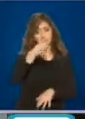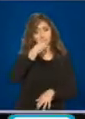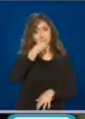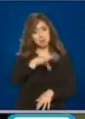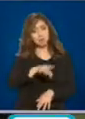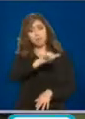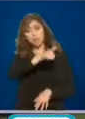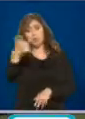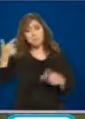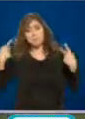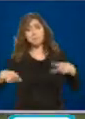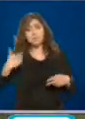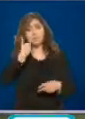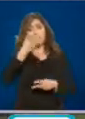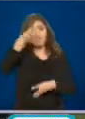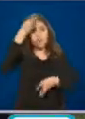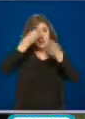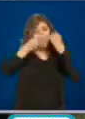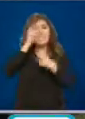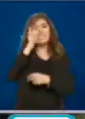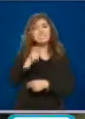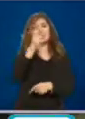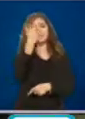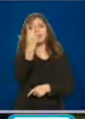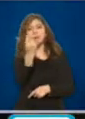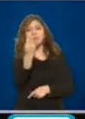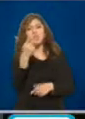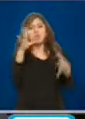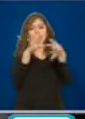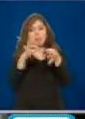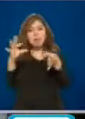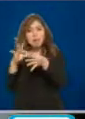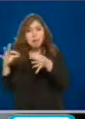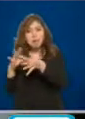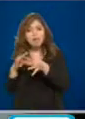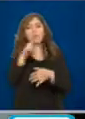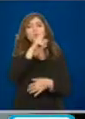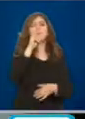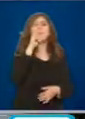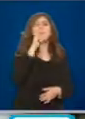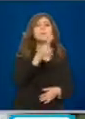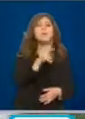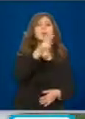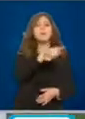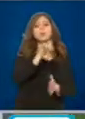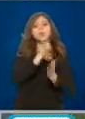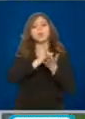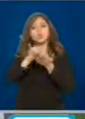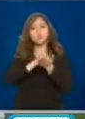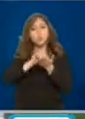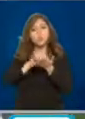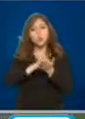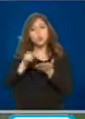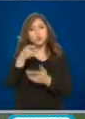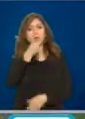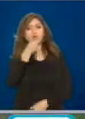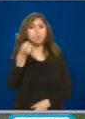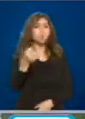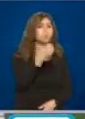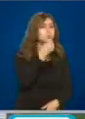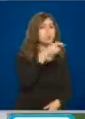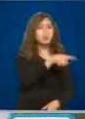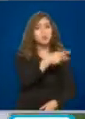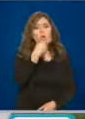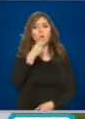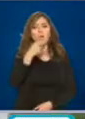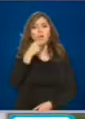todos esos que quieren aprender televisión, hacer crónica de televisión. Chéquense ahí por el YouTube esa crónica del maestro